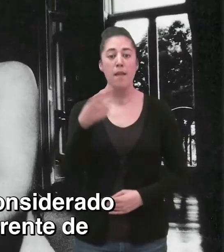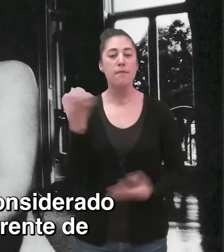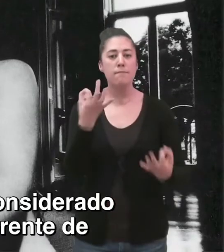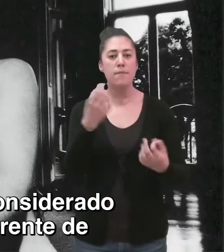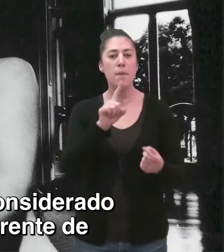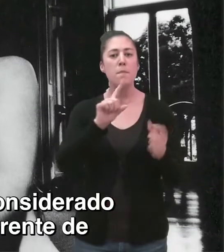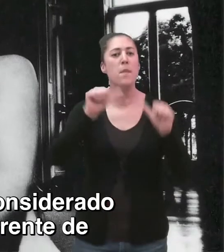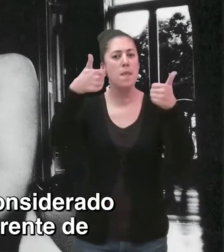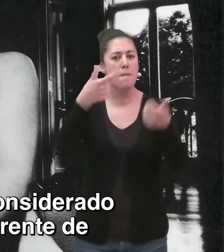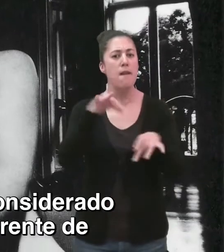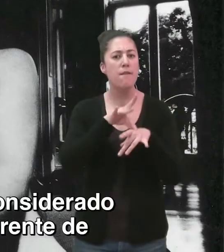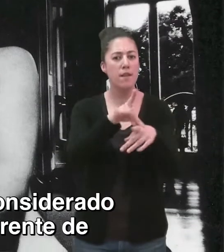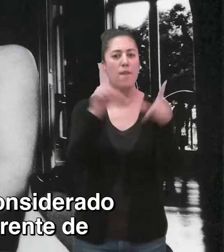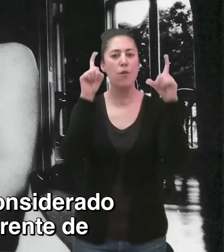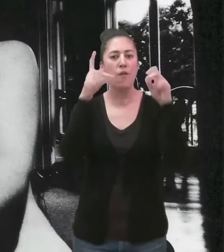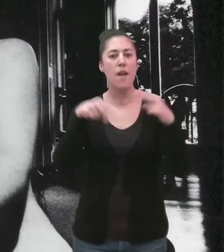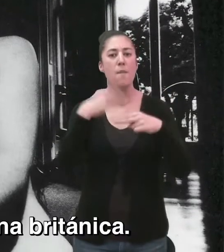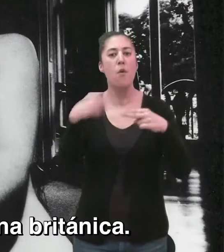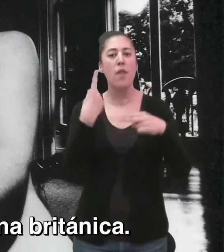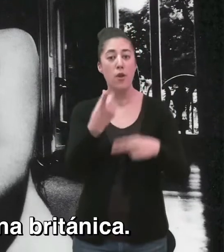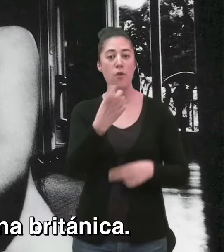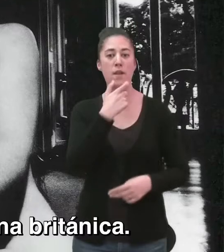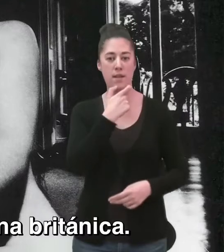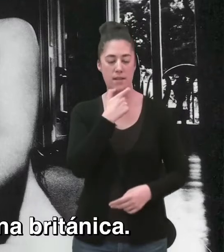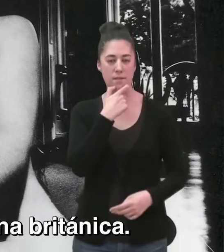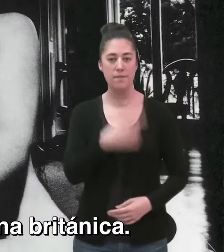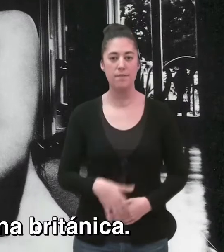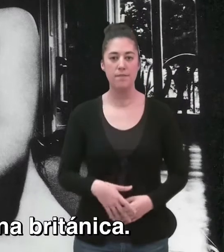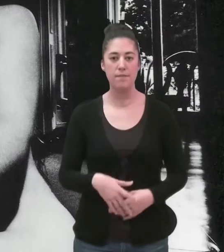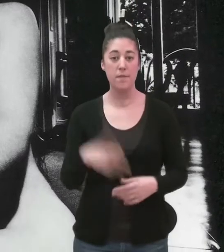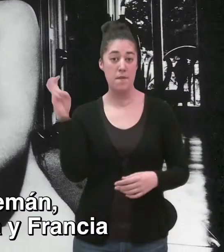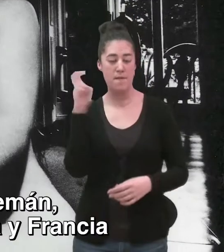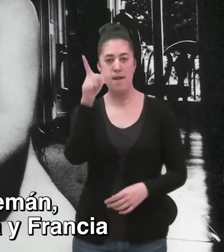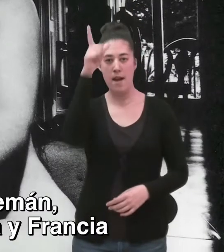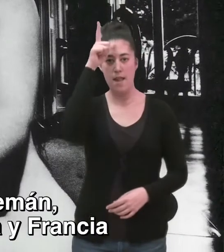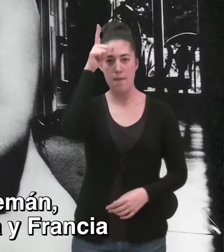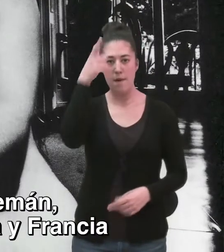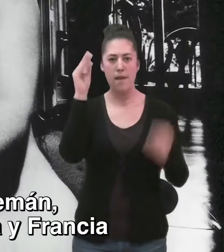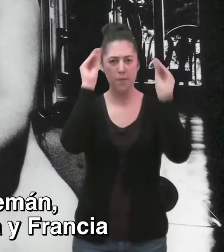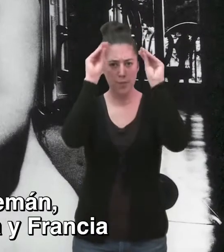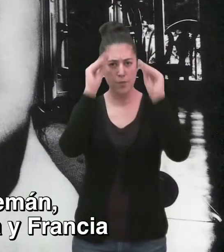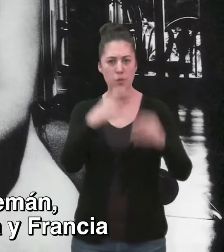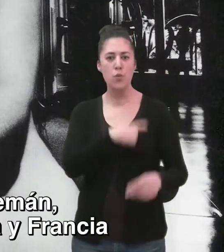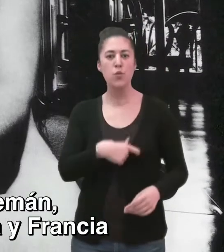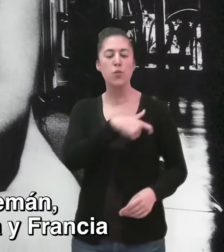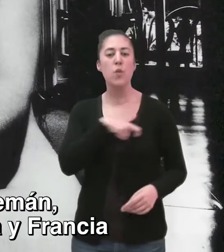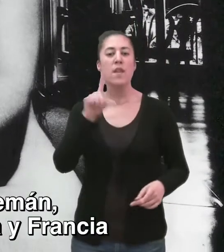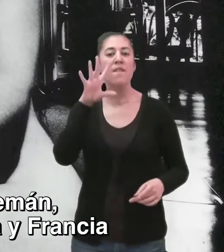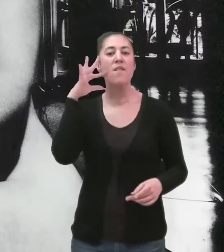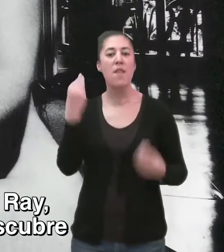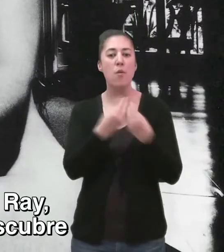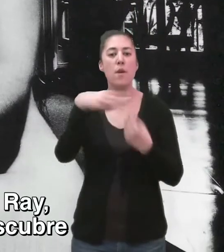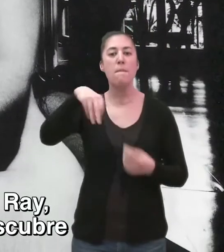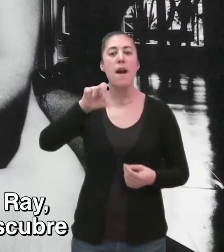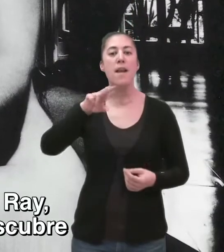Bill Brandt está considerado el principal referente de la fotografía moderna británica. De origen alemán, formado en Suiza y